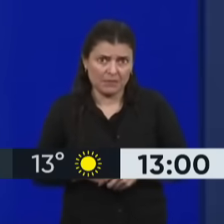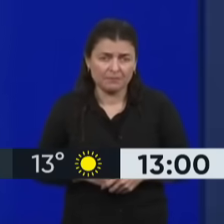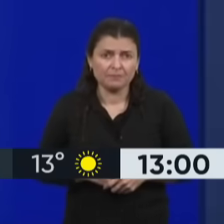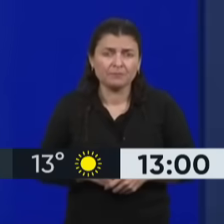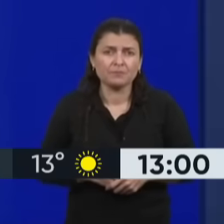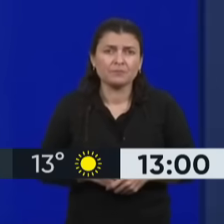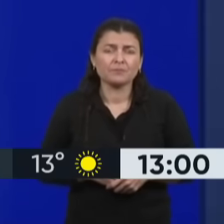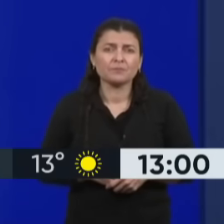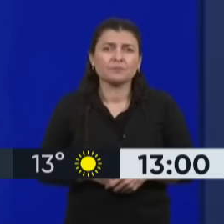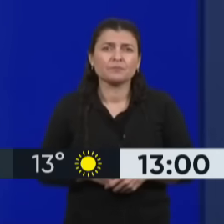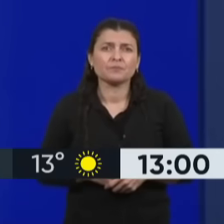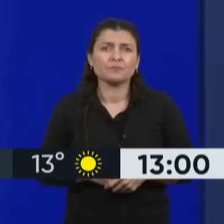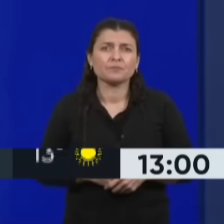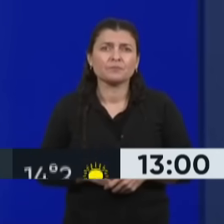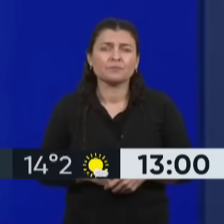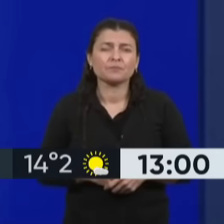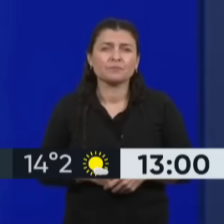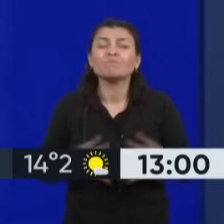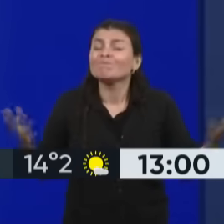Igual, digamos,